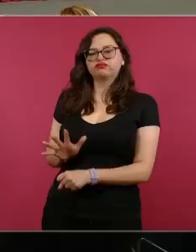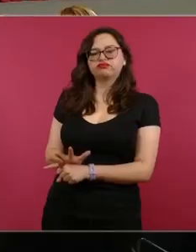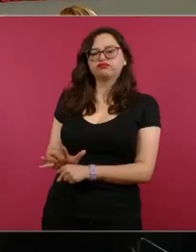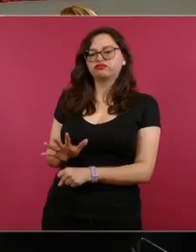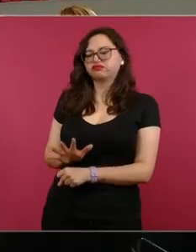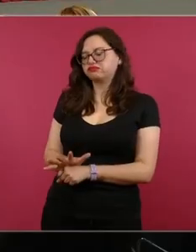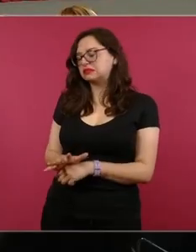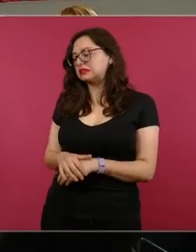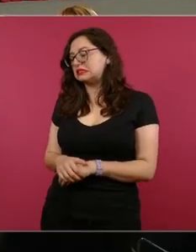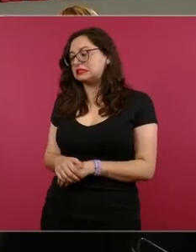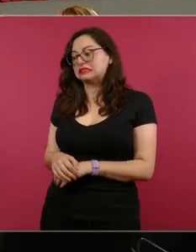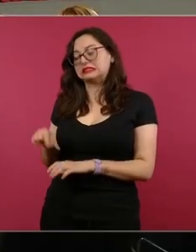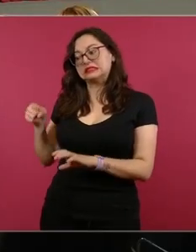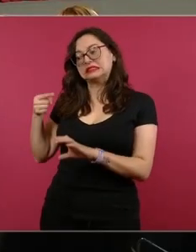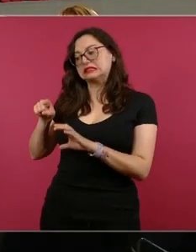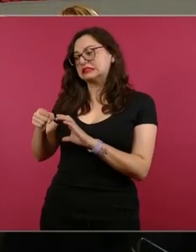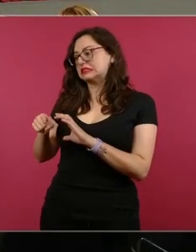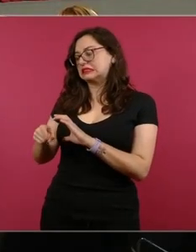Consideró que era muy peligroso, que